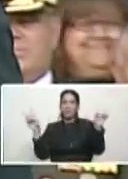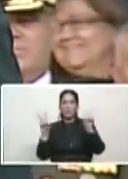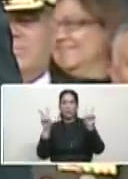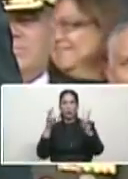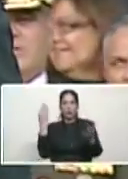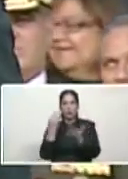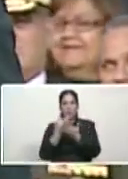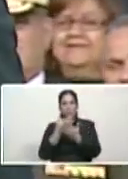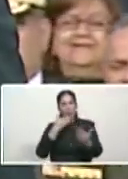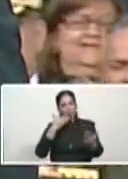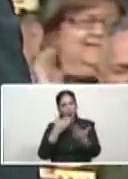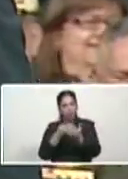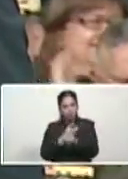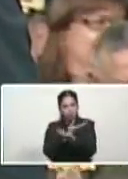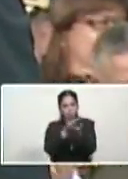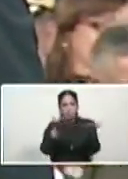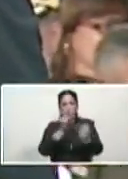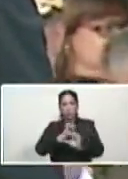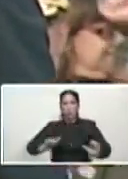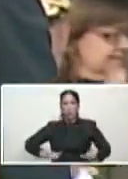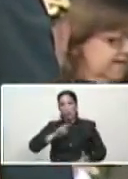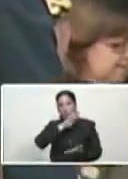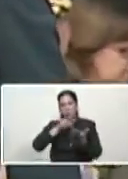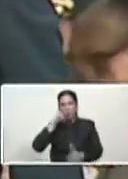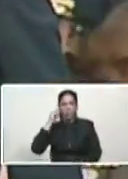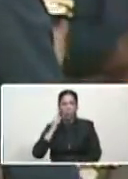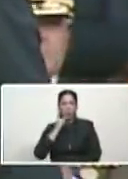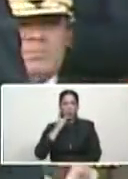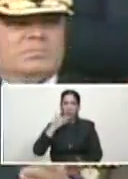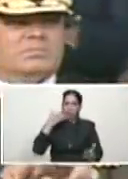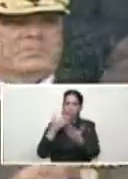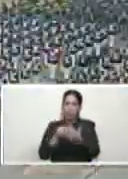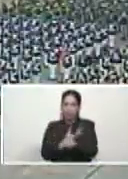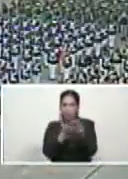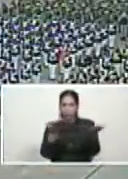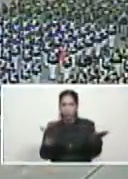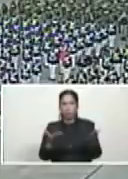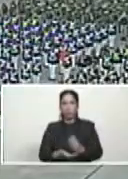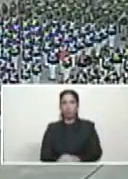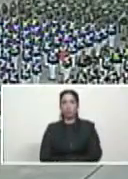victoria siempre. Muchas gracias, Fuerza Armada Nacional Bolivariana. Gracias.